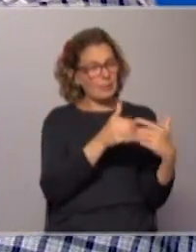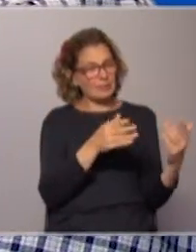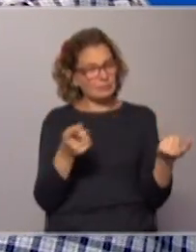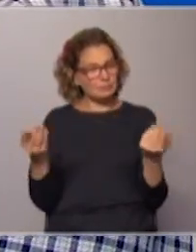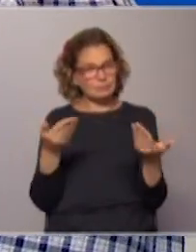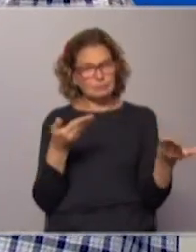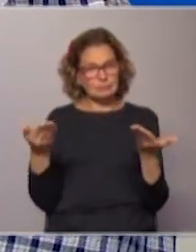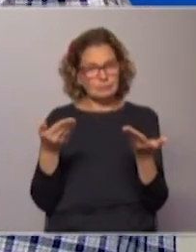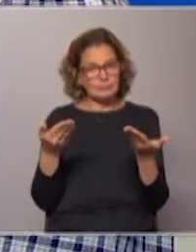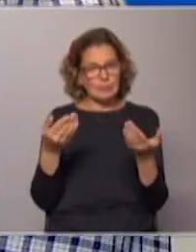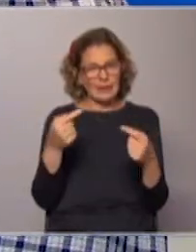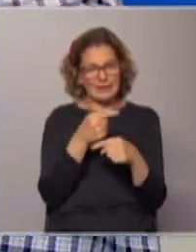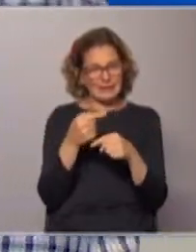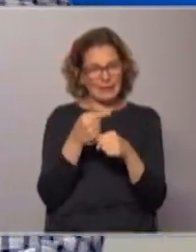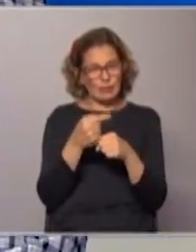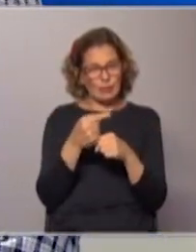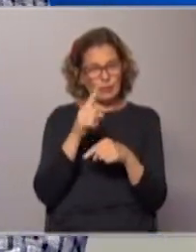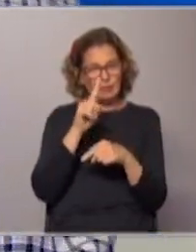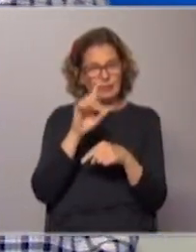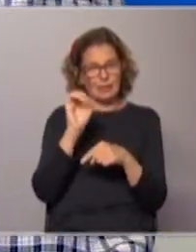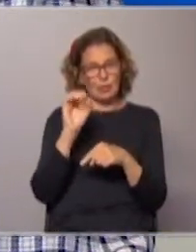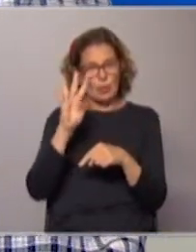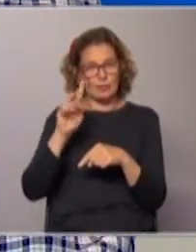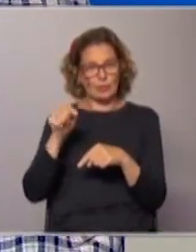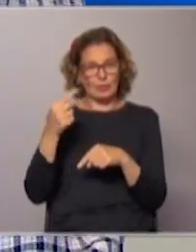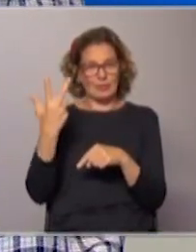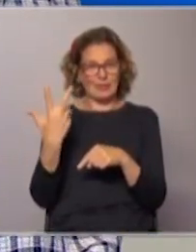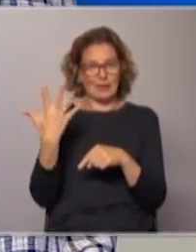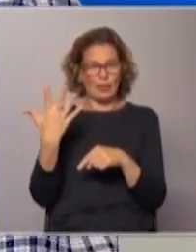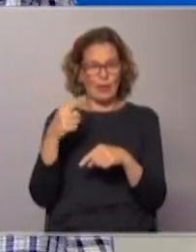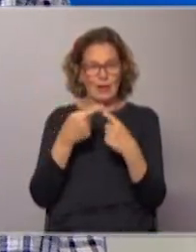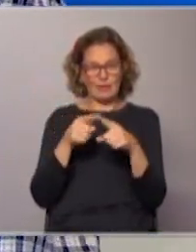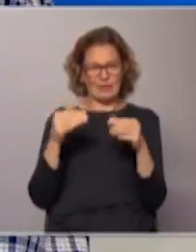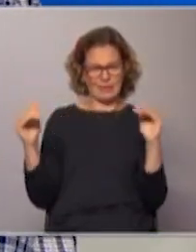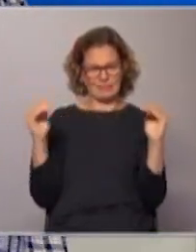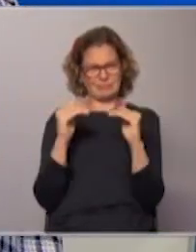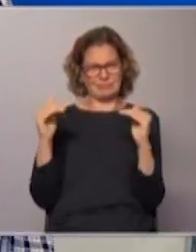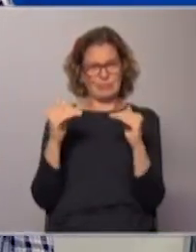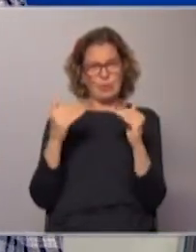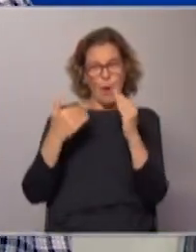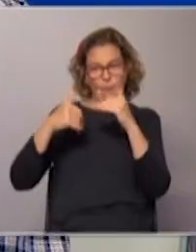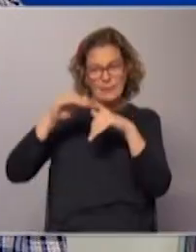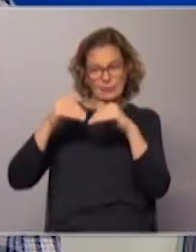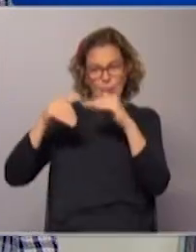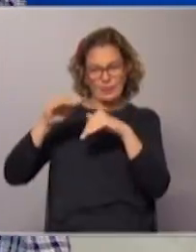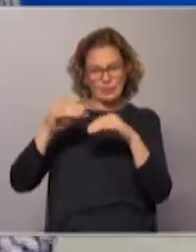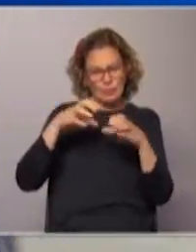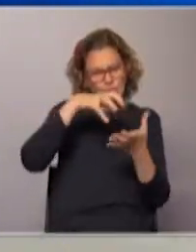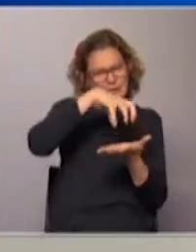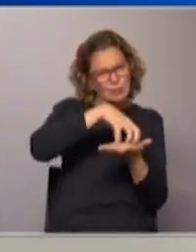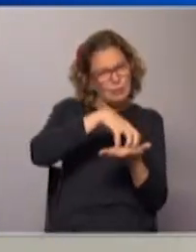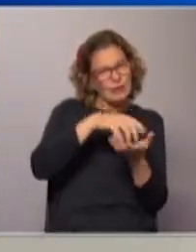restar está restando con 104.5 voy a estar rentando con algo más entonces la diferencia va a ser menos o sea todo aumento adicional de un sector